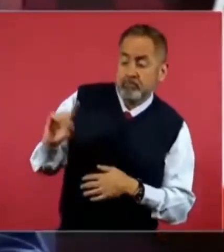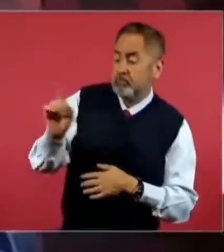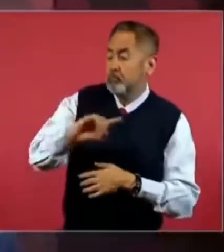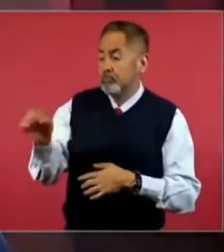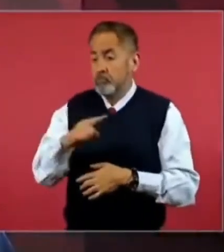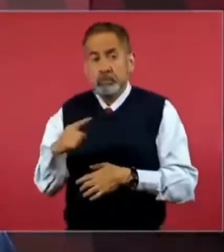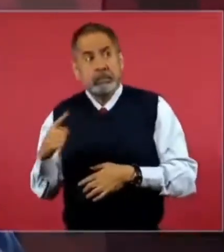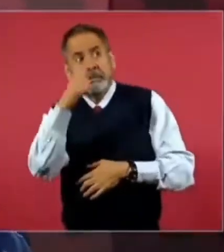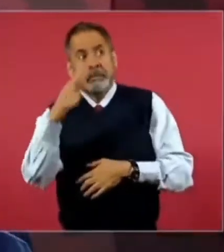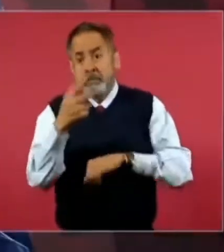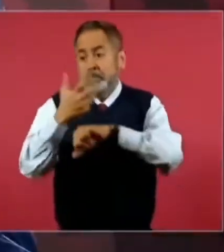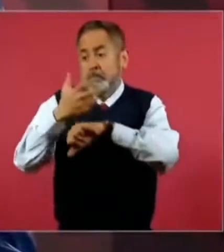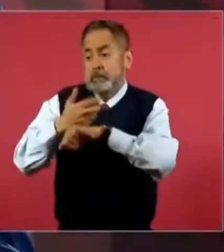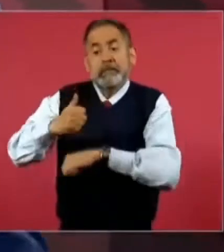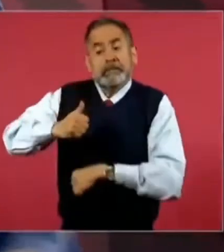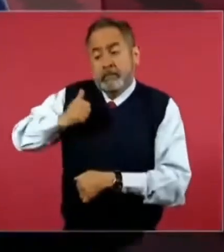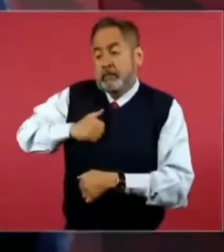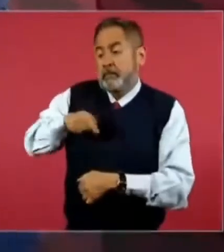comercial,